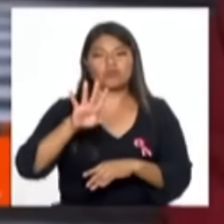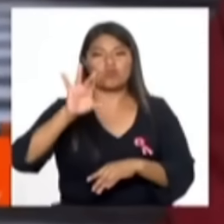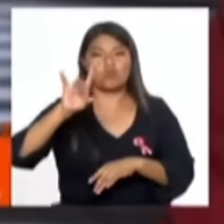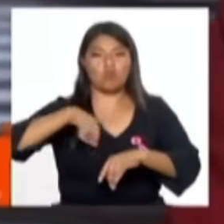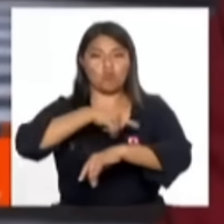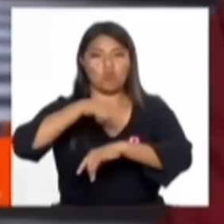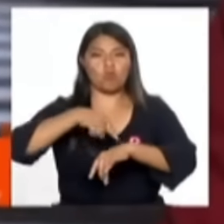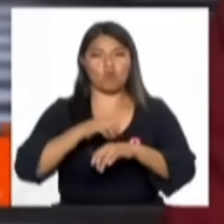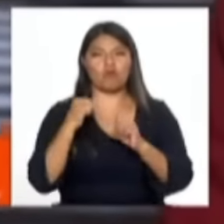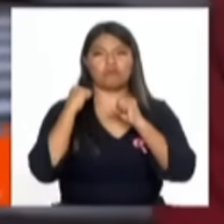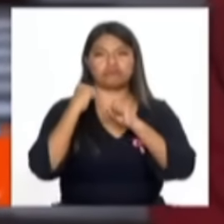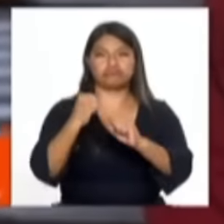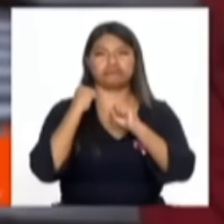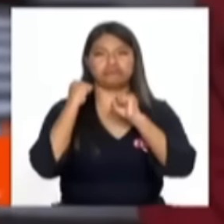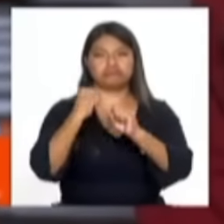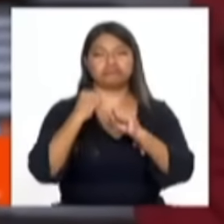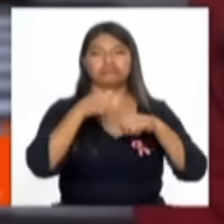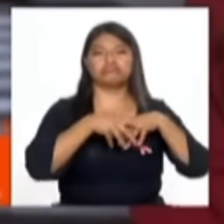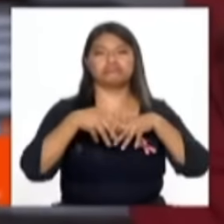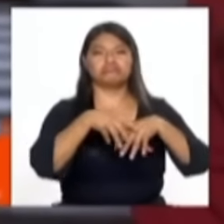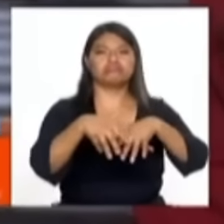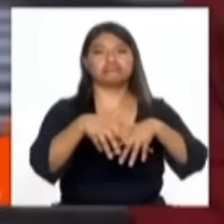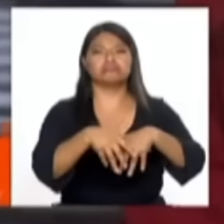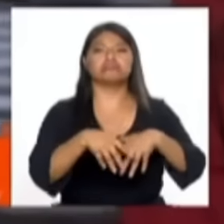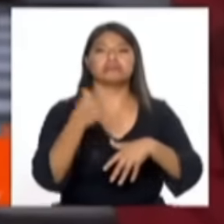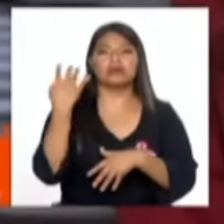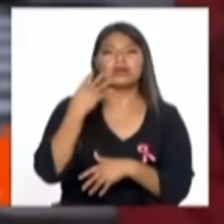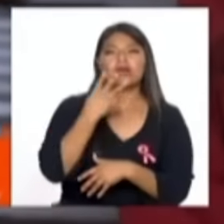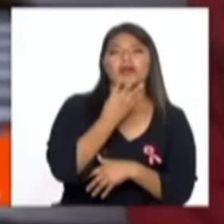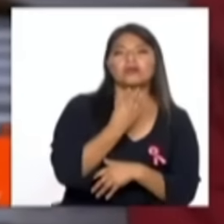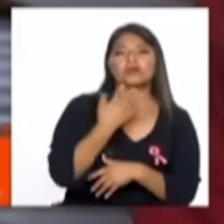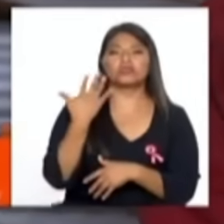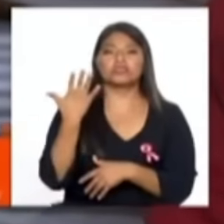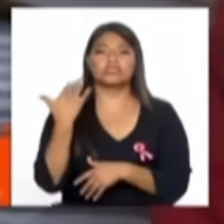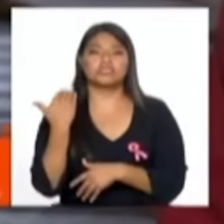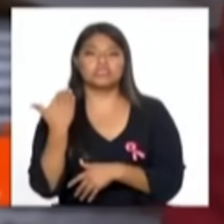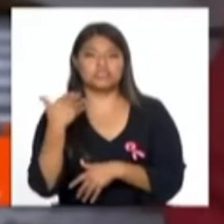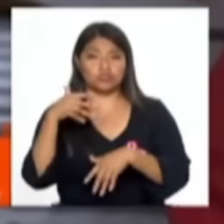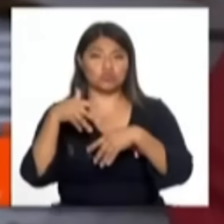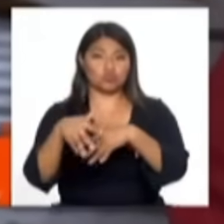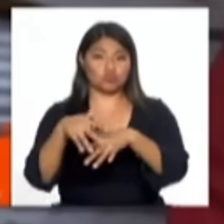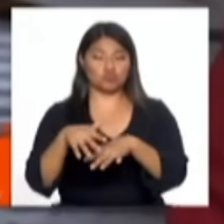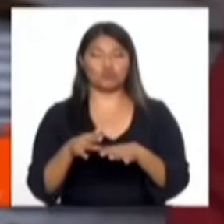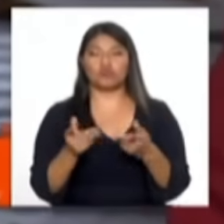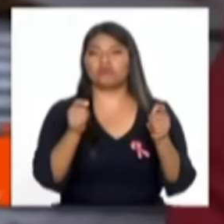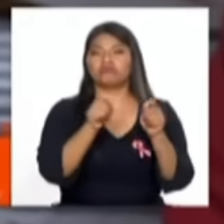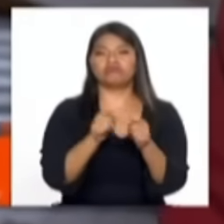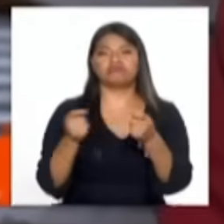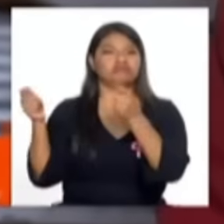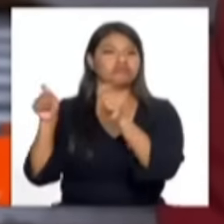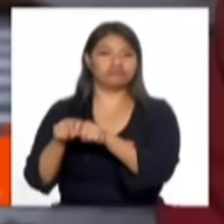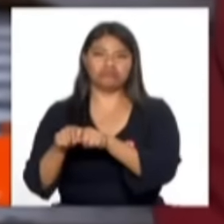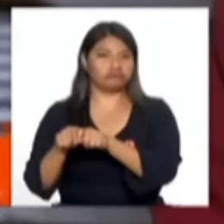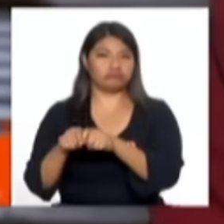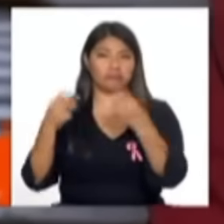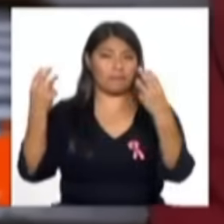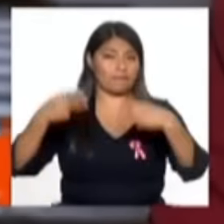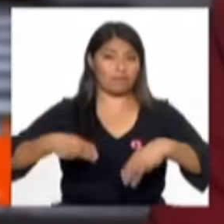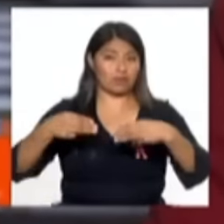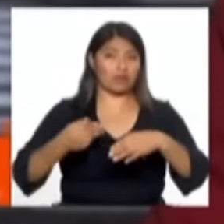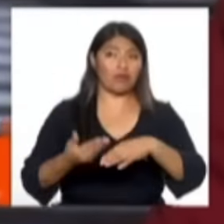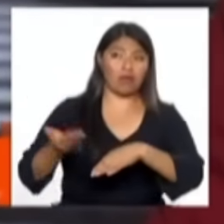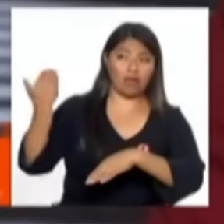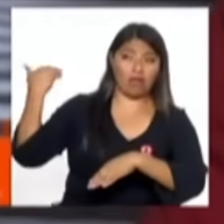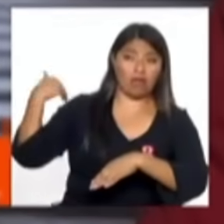horas, que es el día 14-15. En efecto, de que después del plantón no hemos recibido